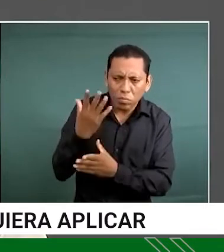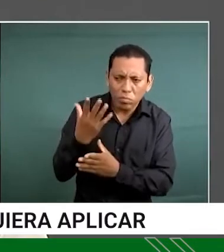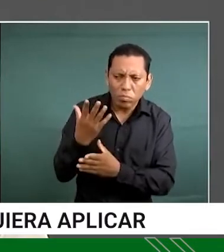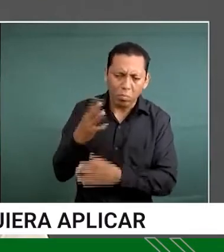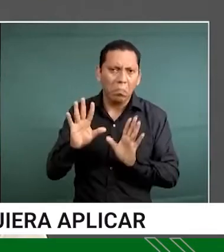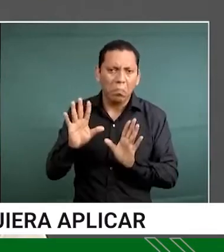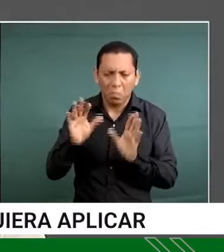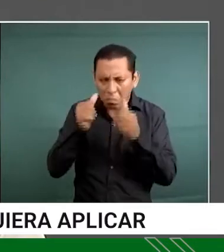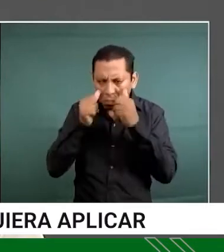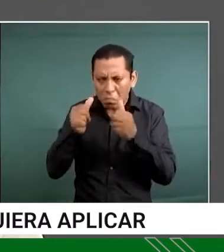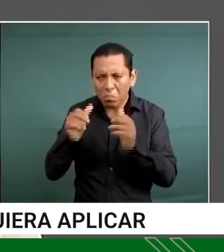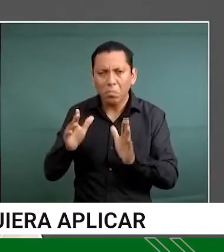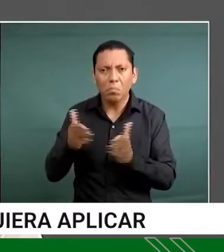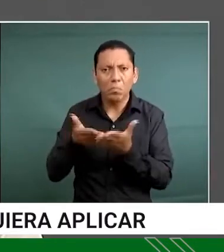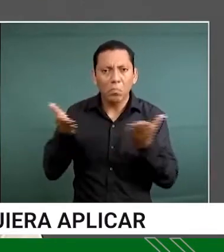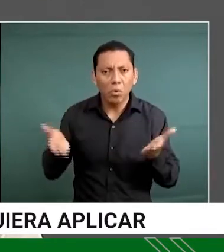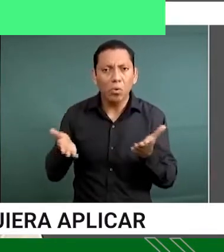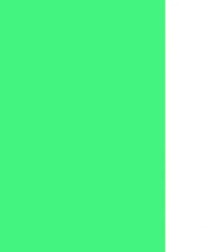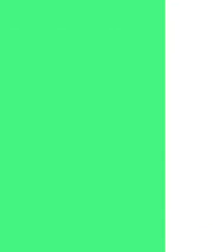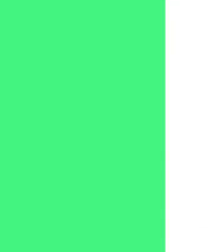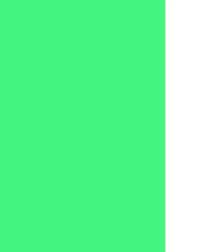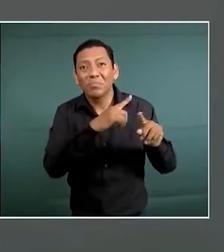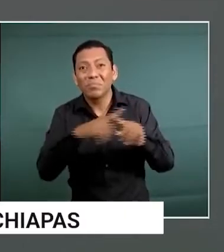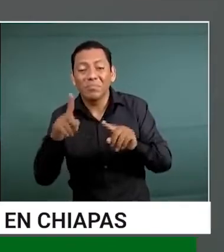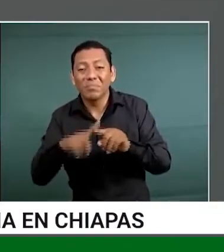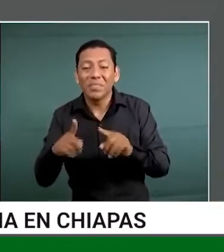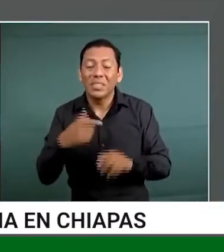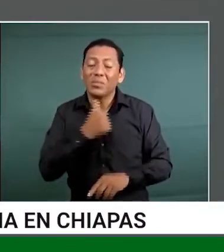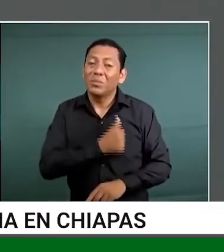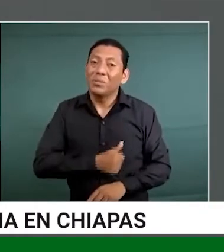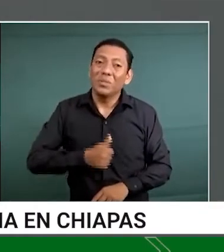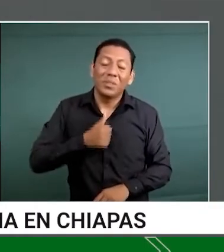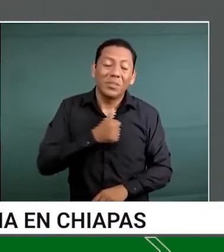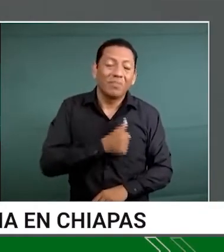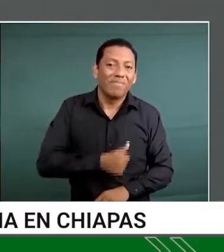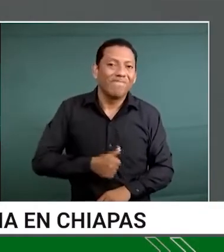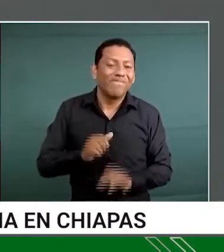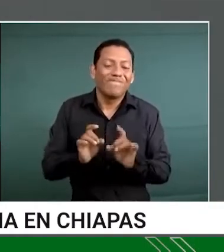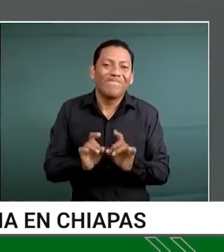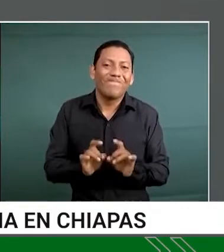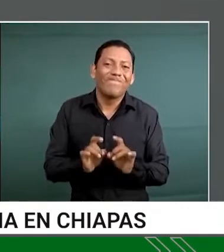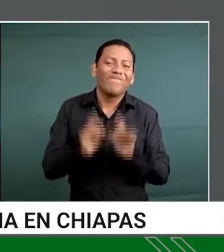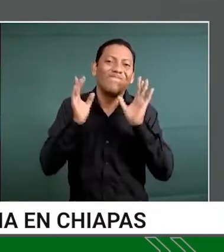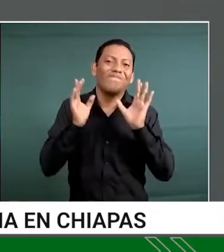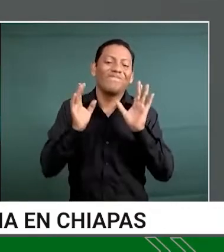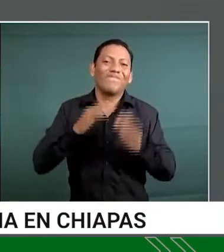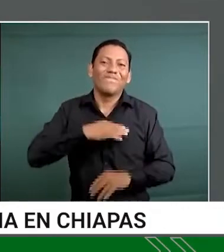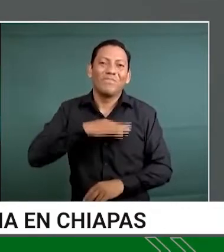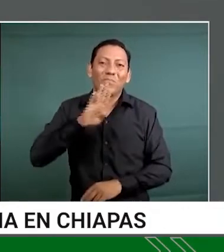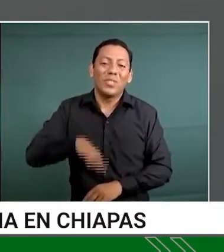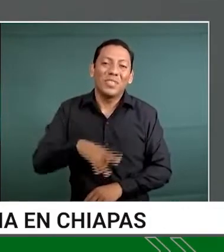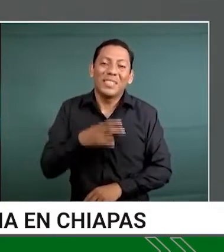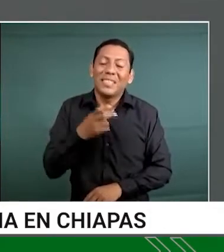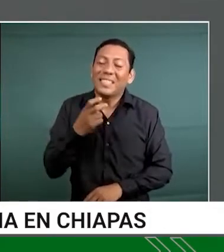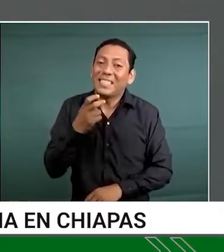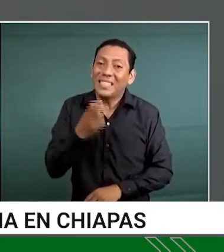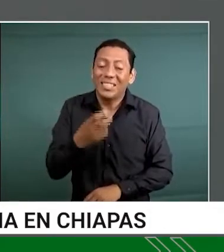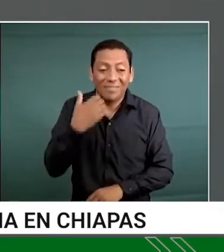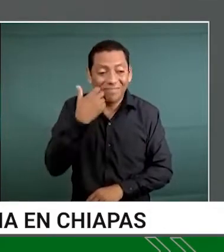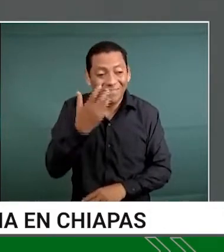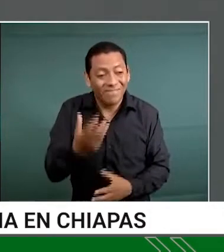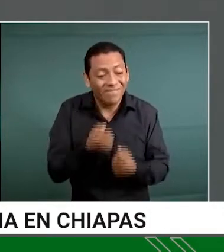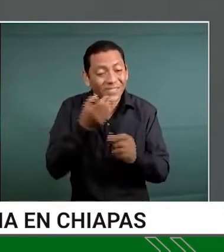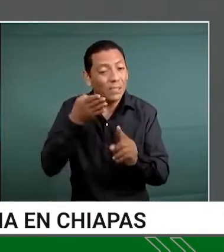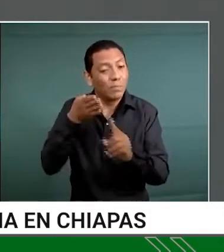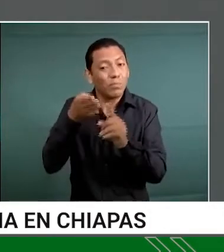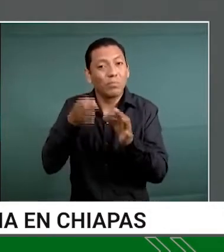la actividad económica. David León, coordinador nacional de Protección Civil, acompañando al presidente de la República